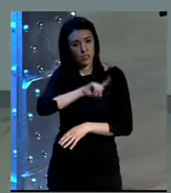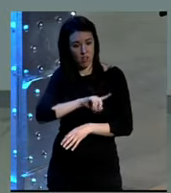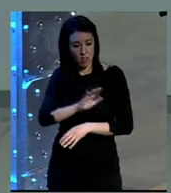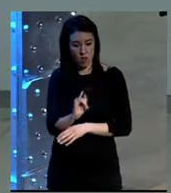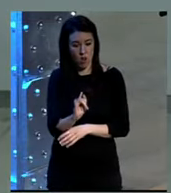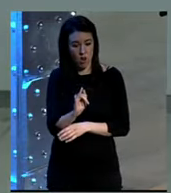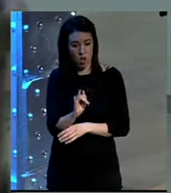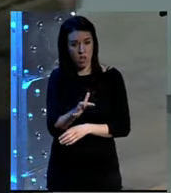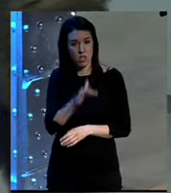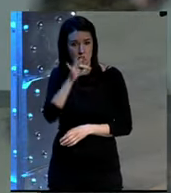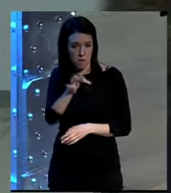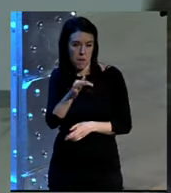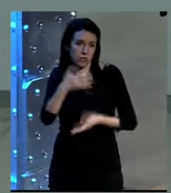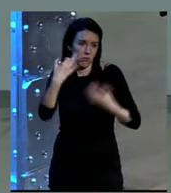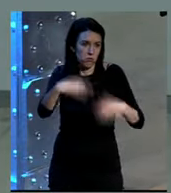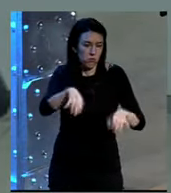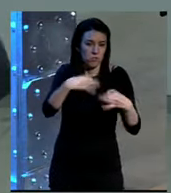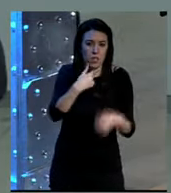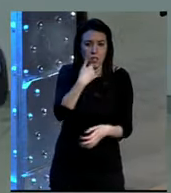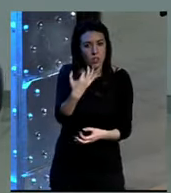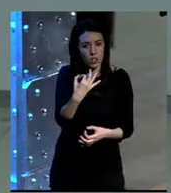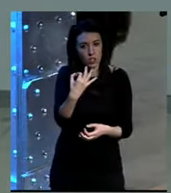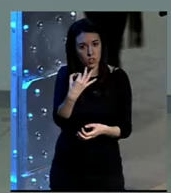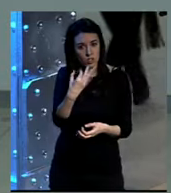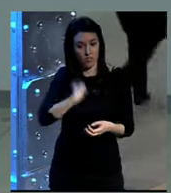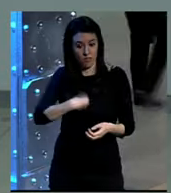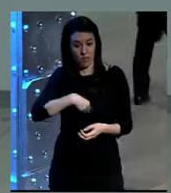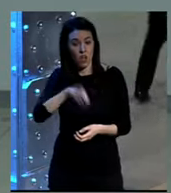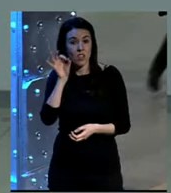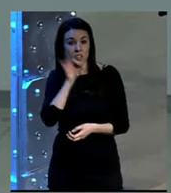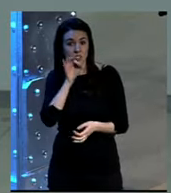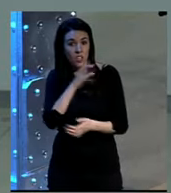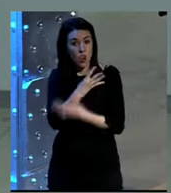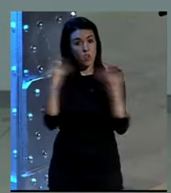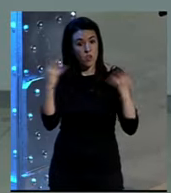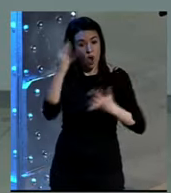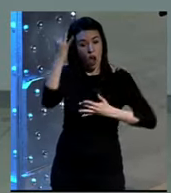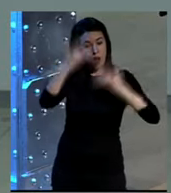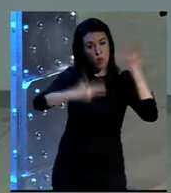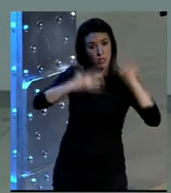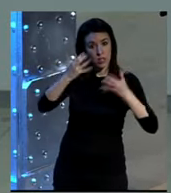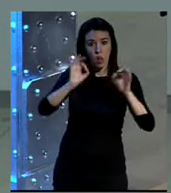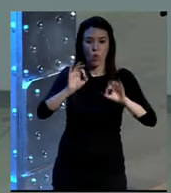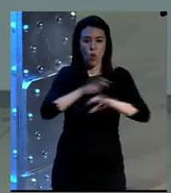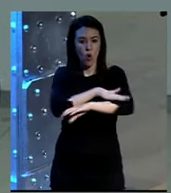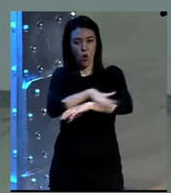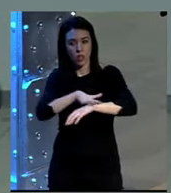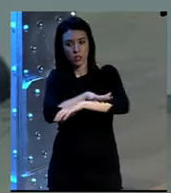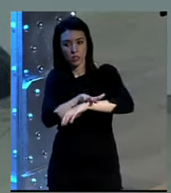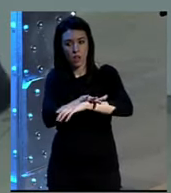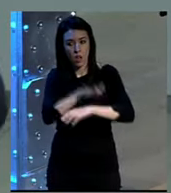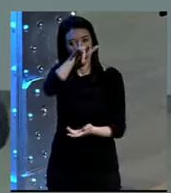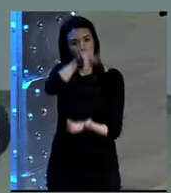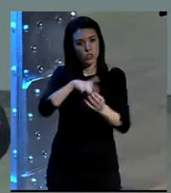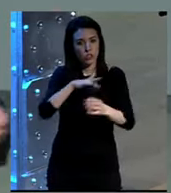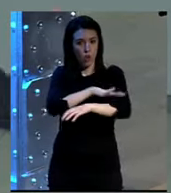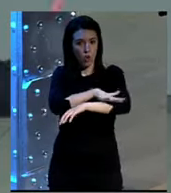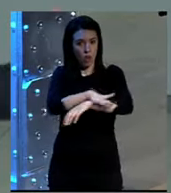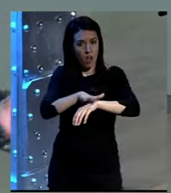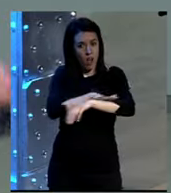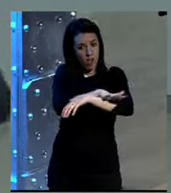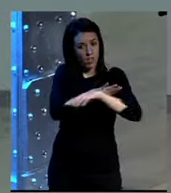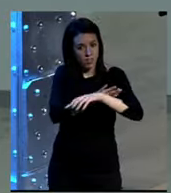que solemos decir es que el siglo XIX, pues la administración, o que el Estado era el Estado de los cesantes,